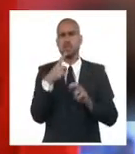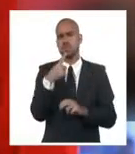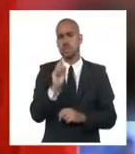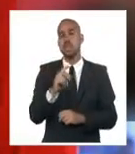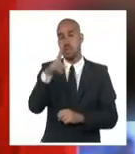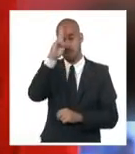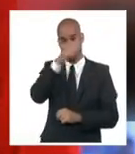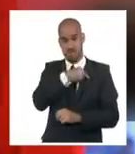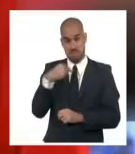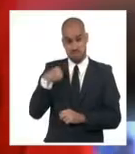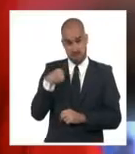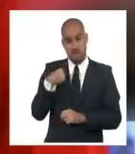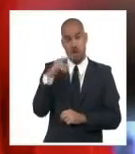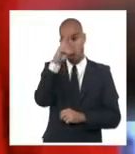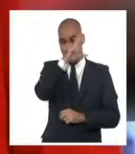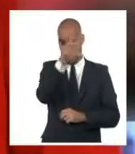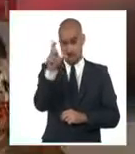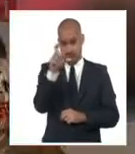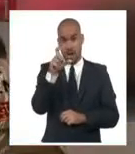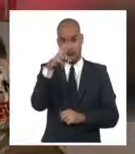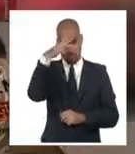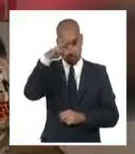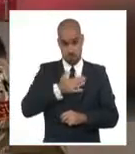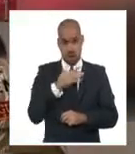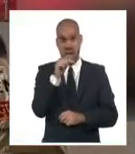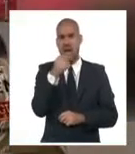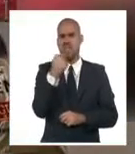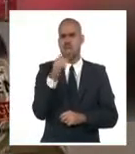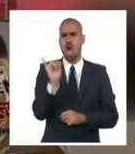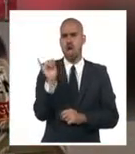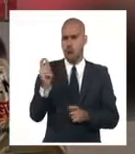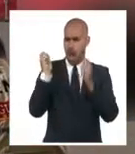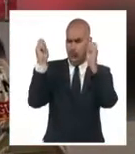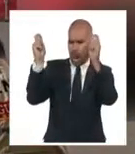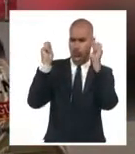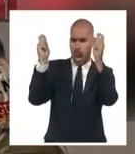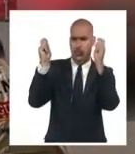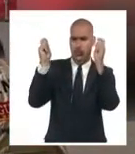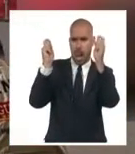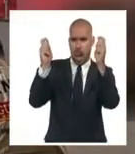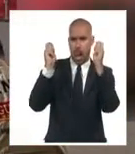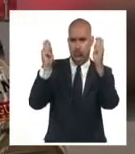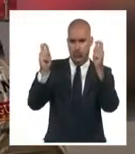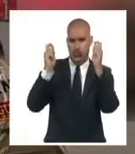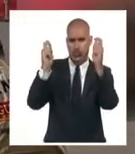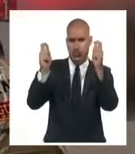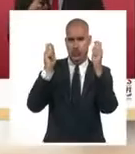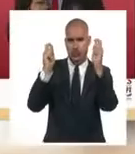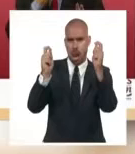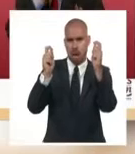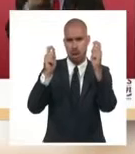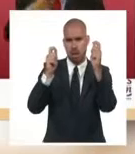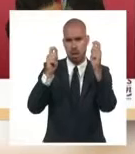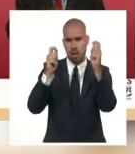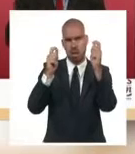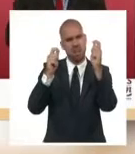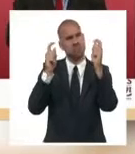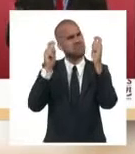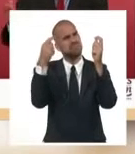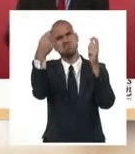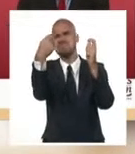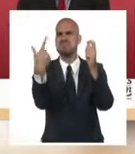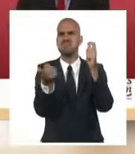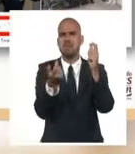médicos de un hospital de México que se manifestaban con carteles en los cuales se lee: "No